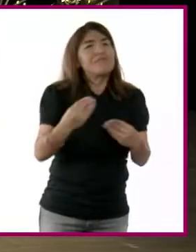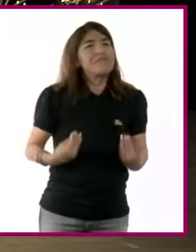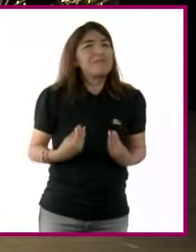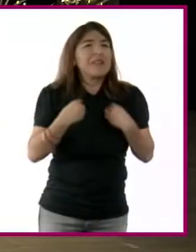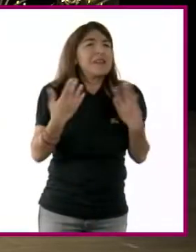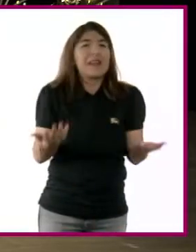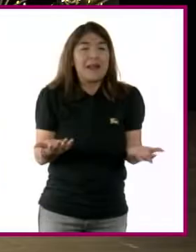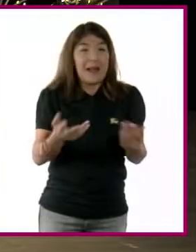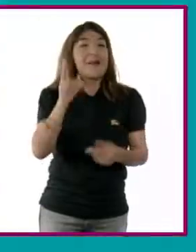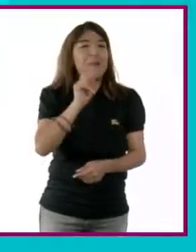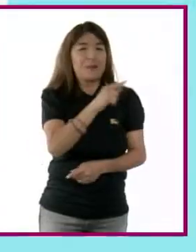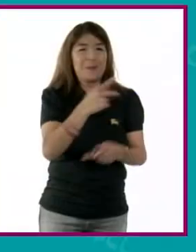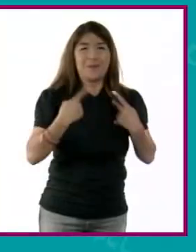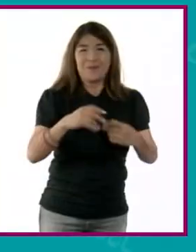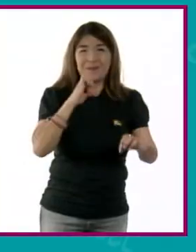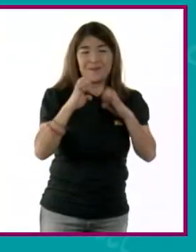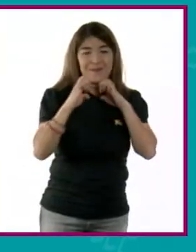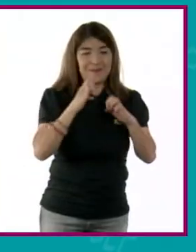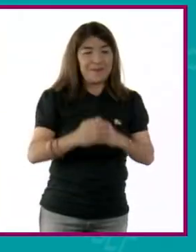lógica con nuestro entrevistado.